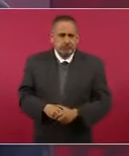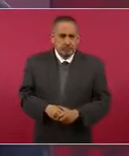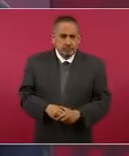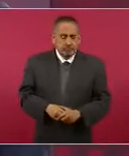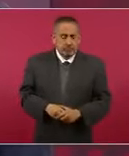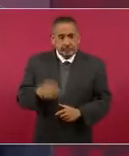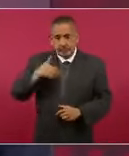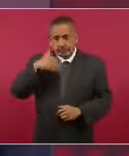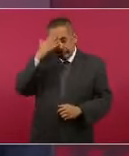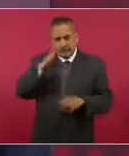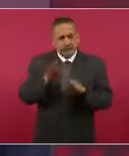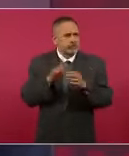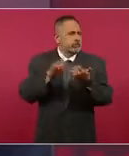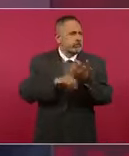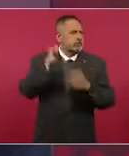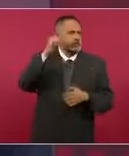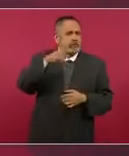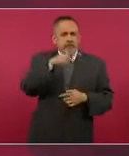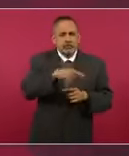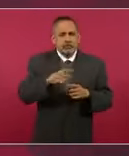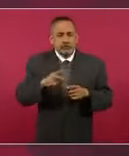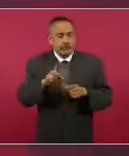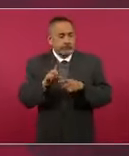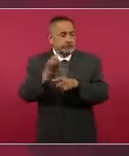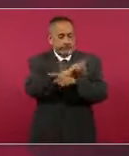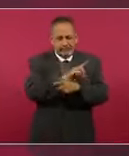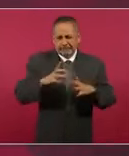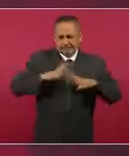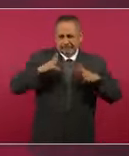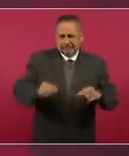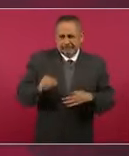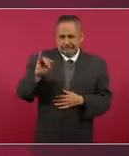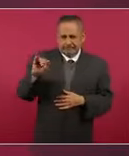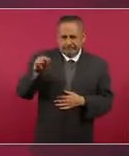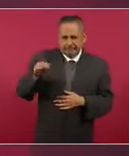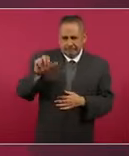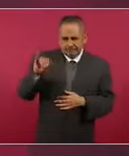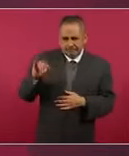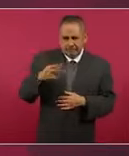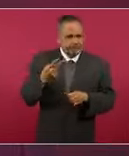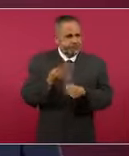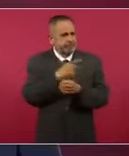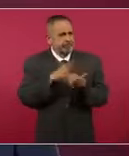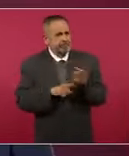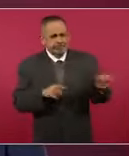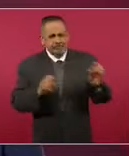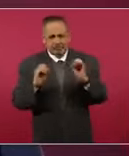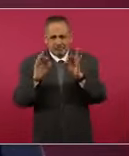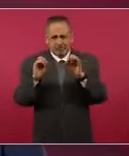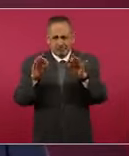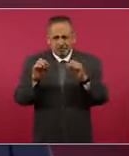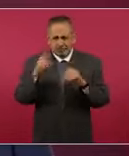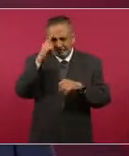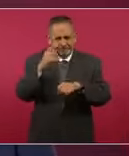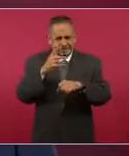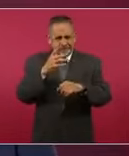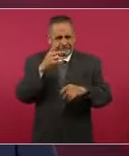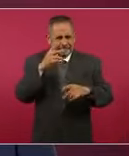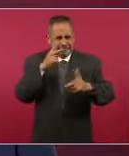¿Saben ustedes de algún caso desde que existe transparencia, esa oficina de transparencia,